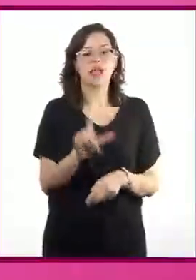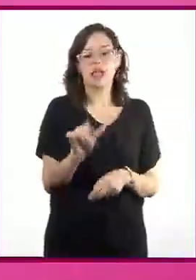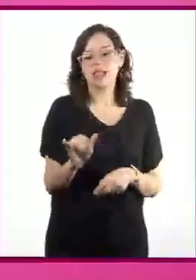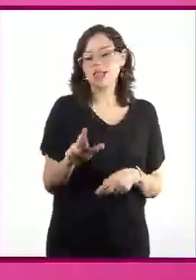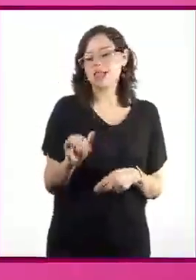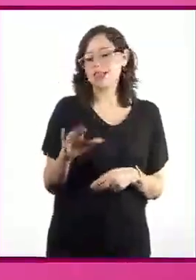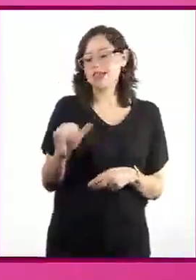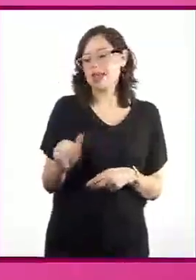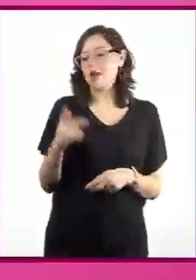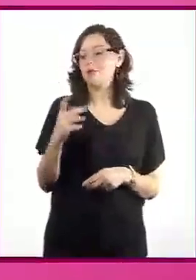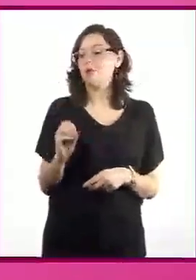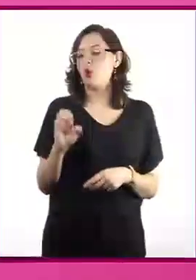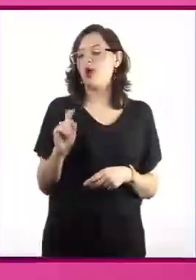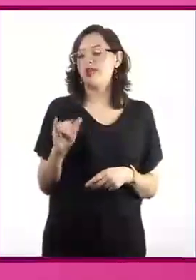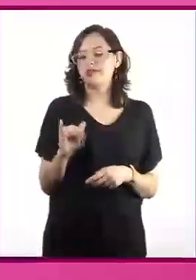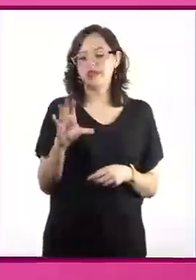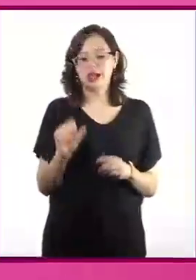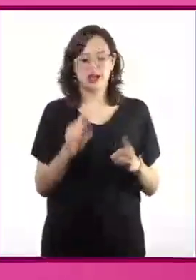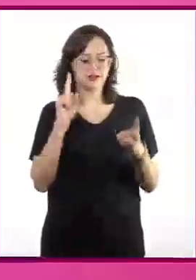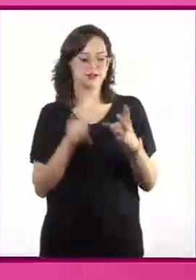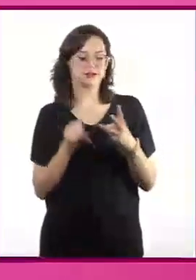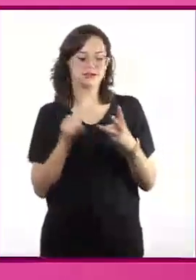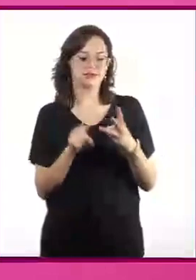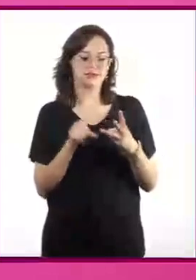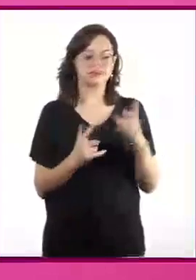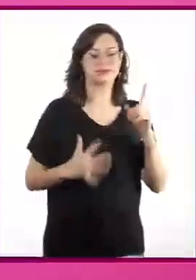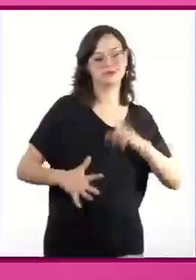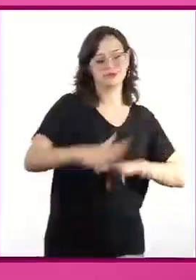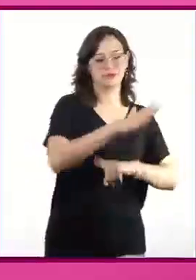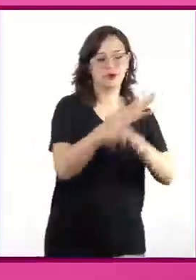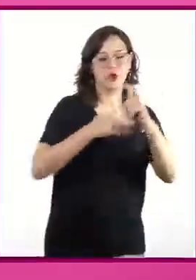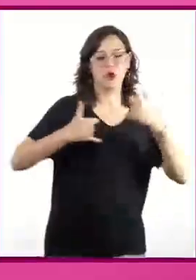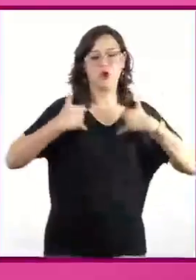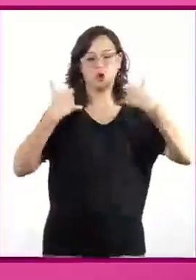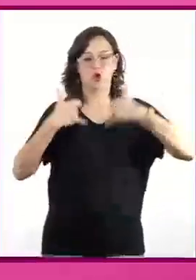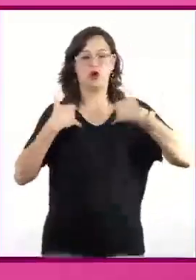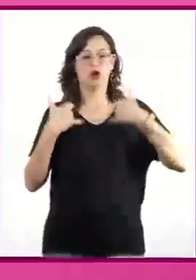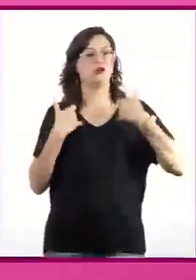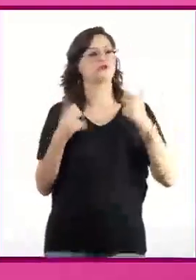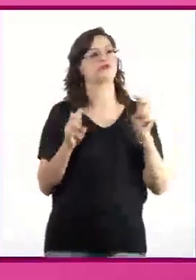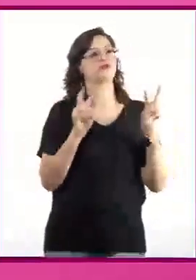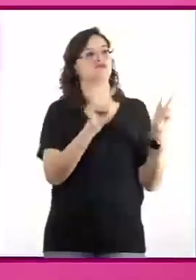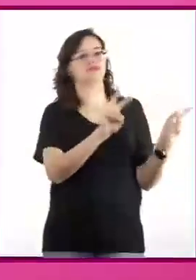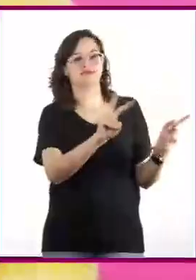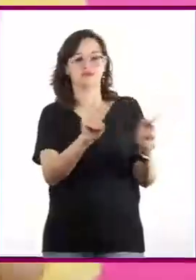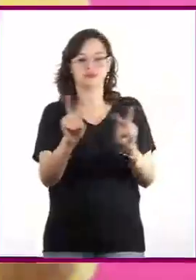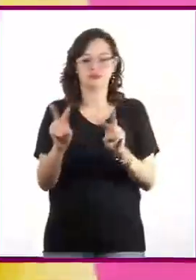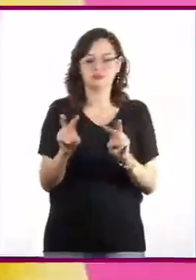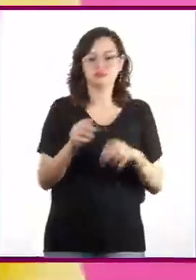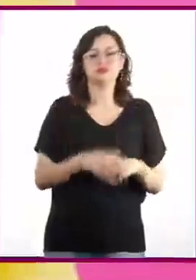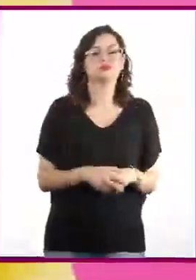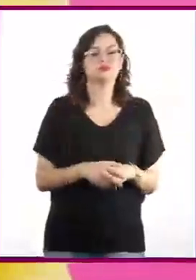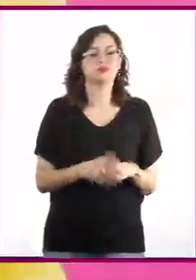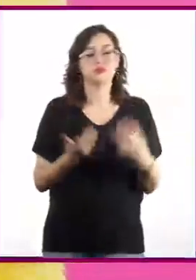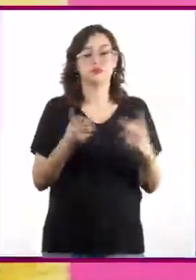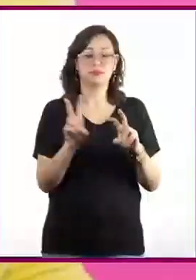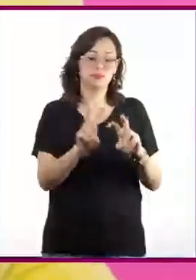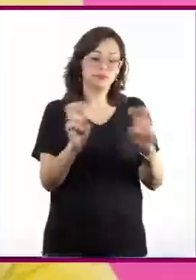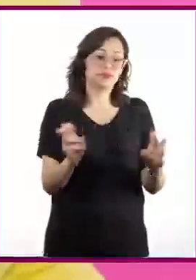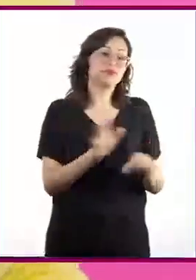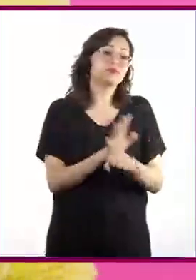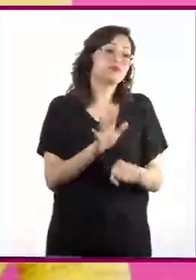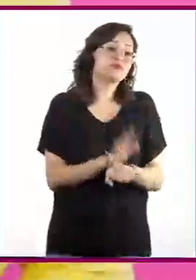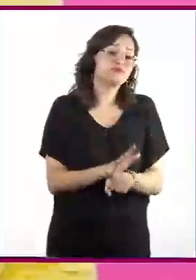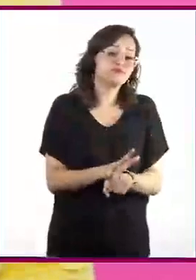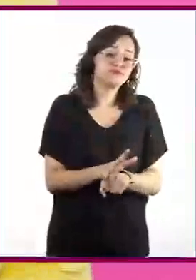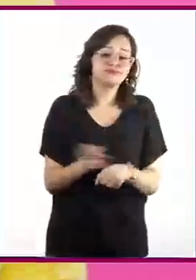El ambiente refleja la apreciación que tenía cuando era joven de los muelles de Carahue y de Bajo Imperial. El tema del que trata es